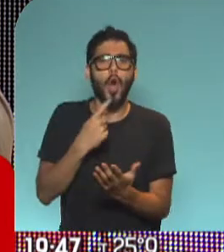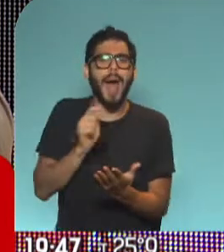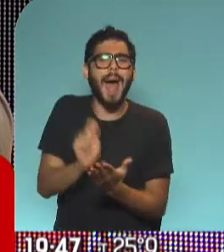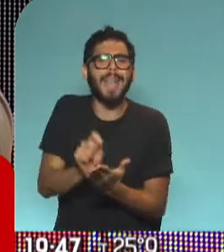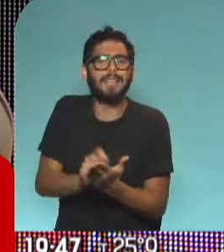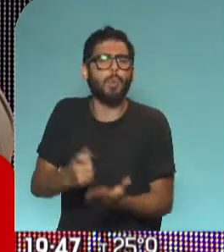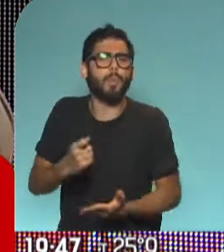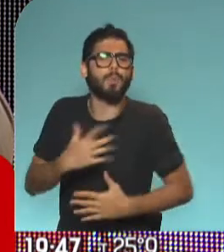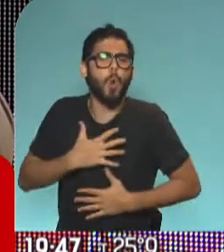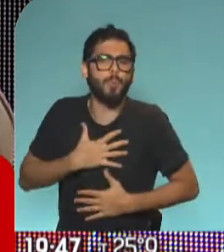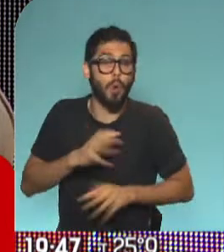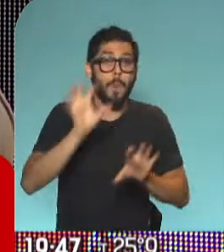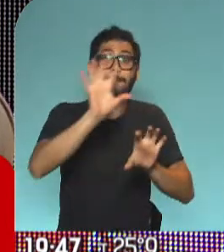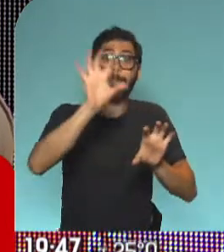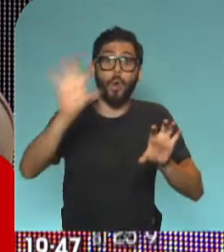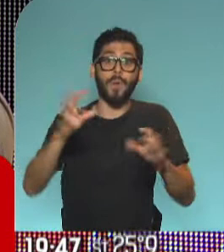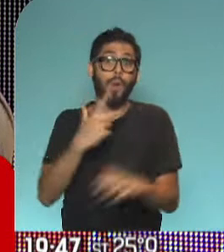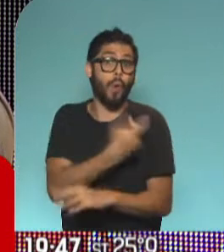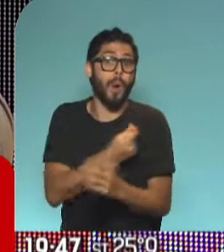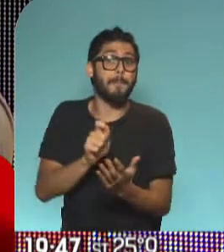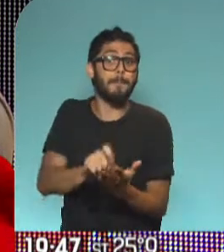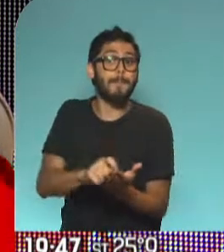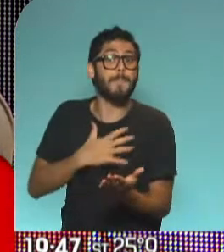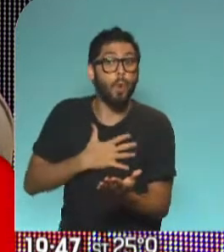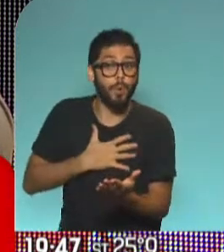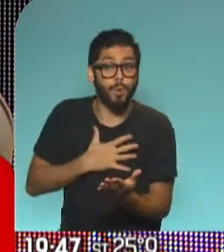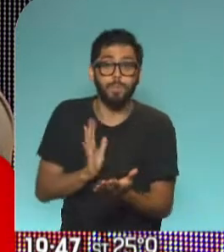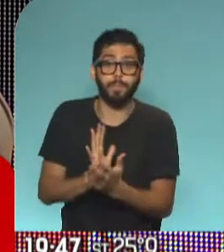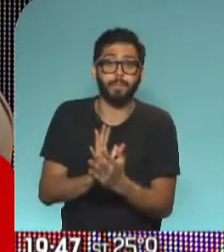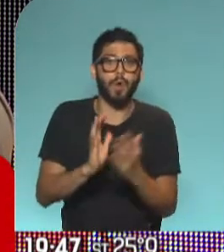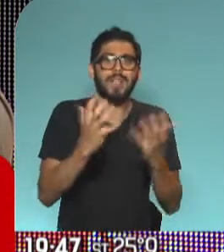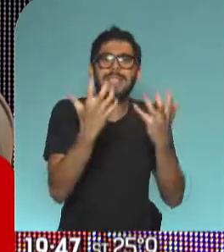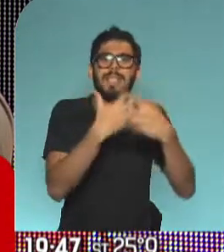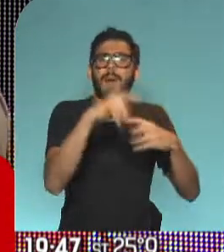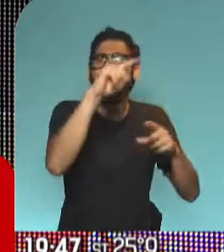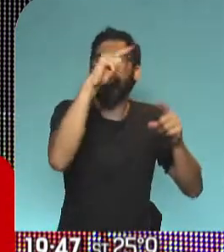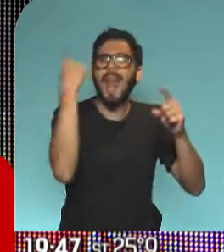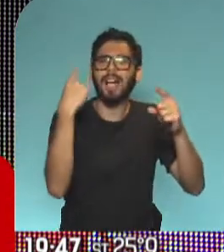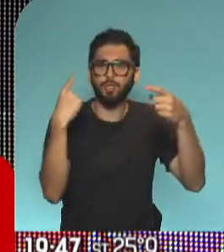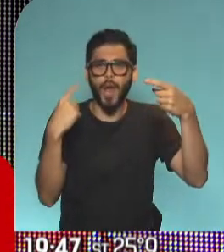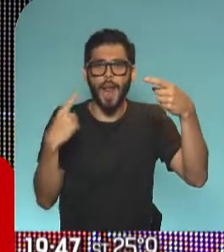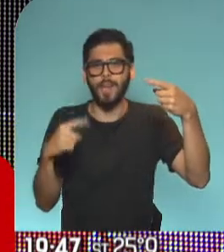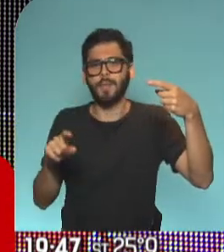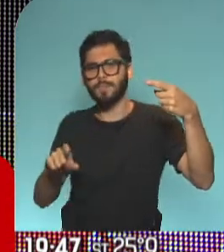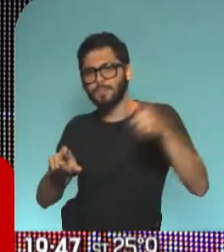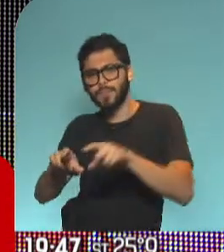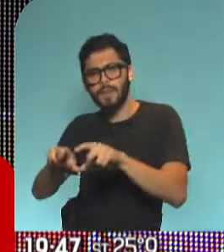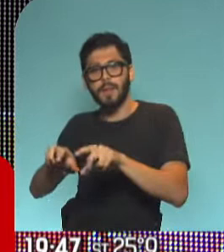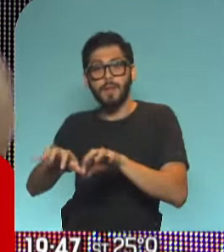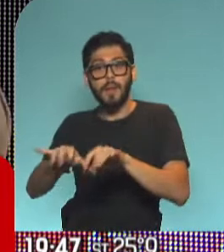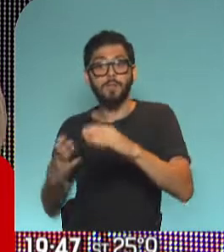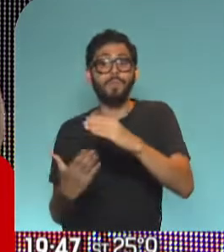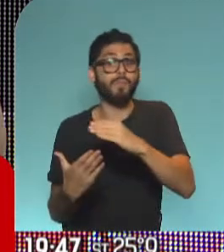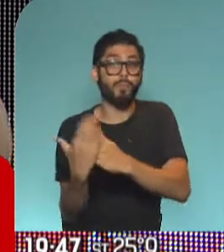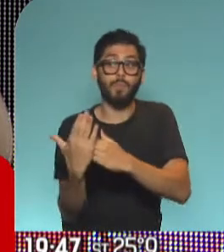provincias que tienen registros propios de vacunación cargan en el sistema nacional con una interfase que tiene un delay importante. Ajá. Es